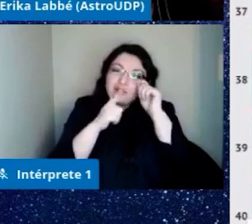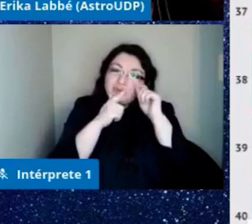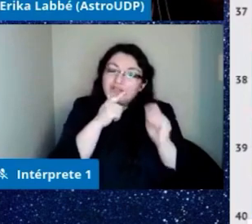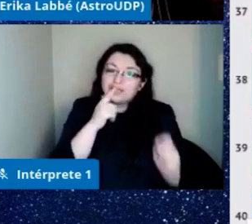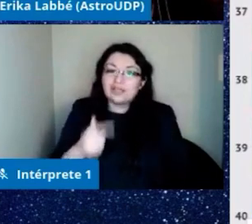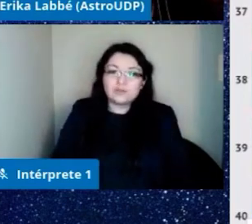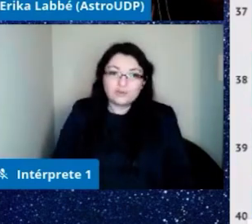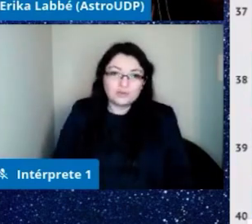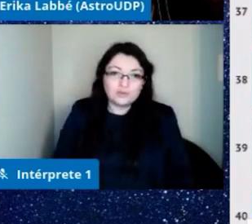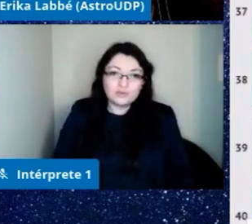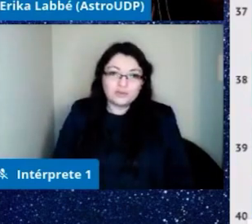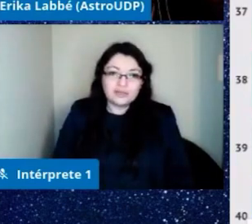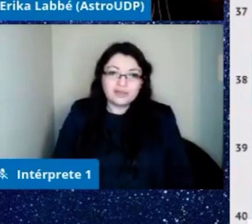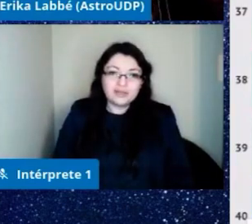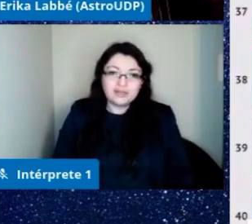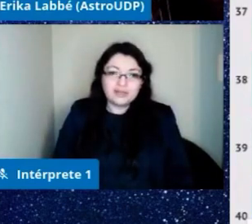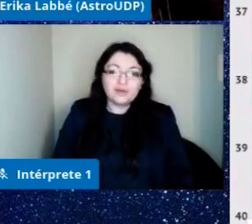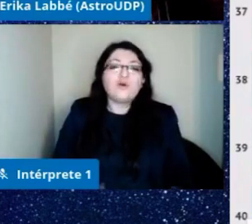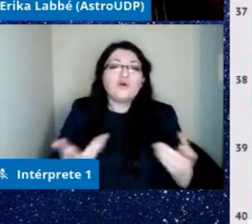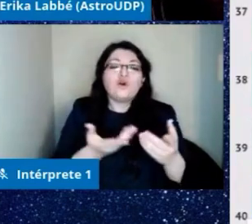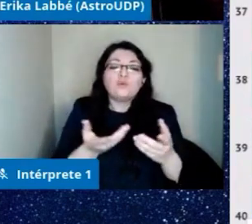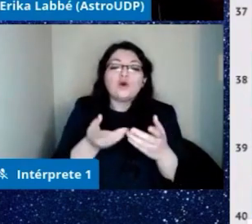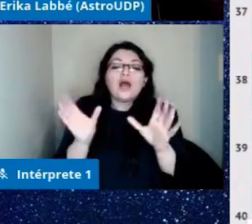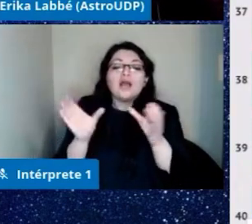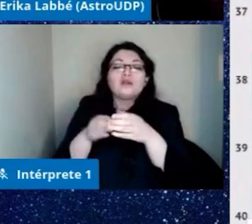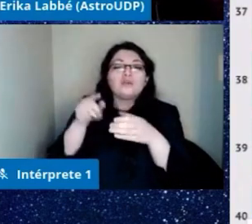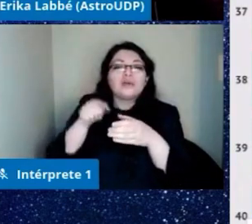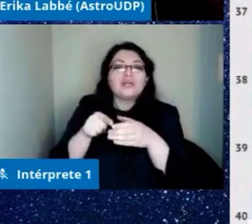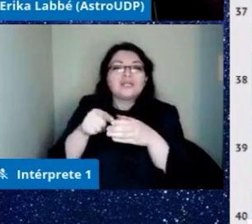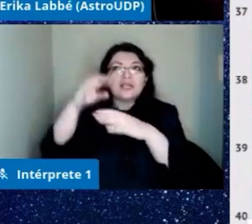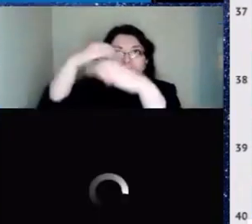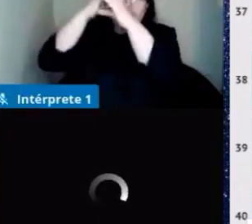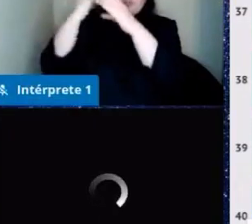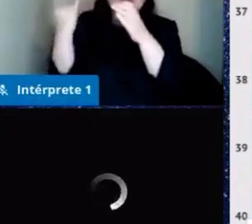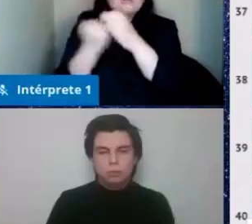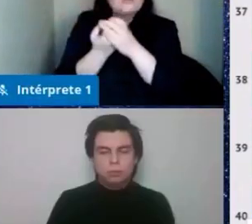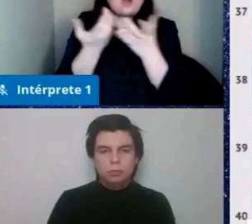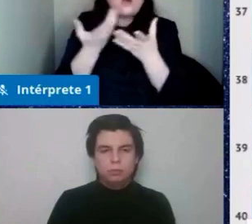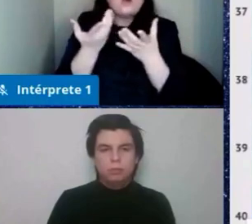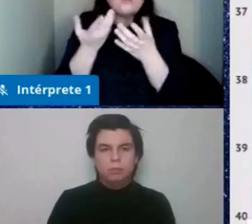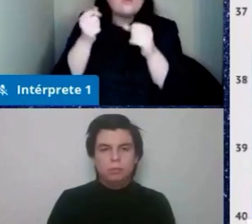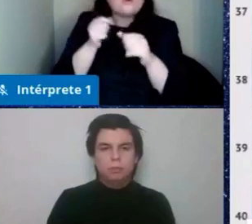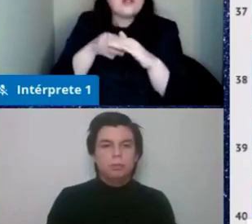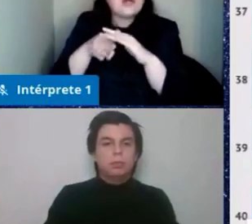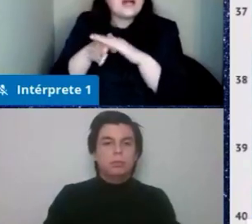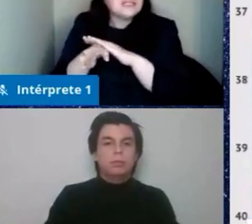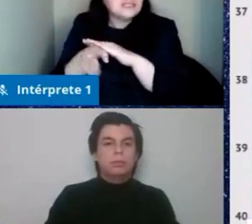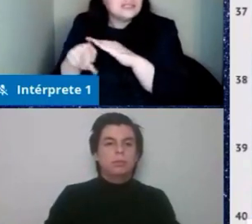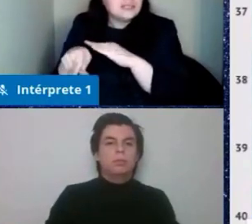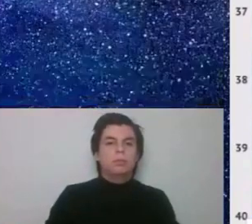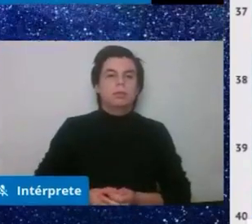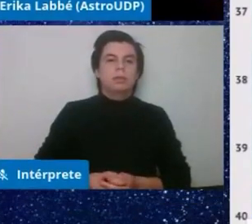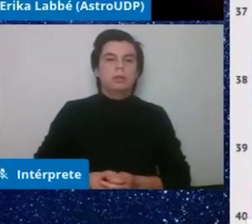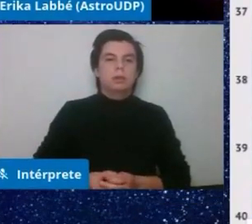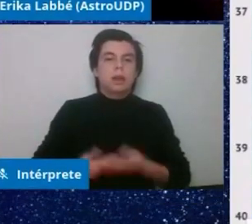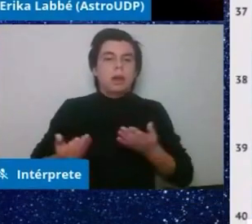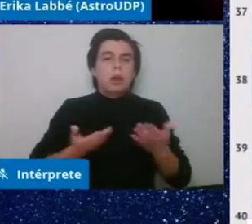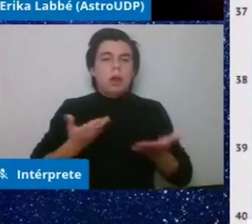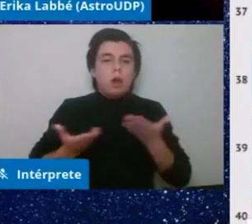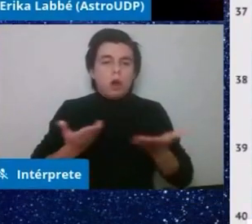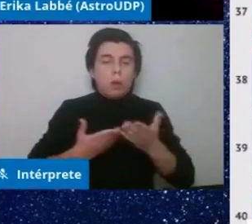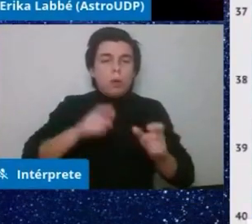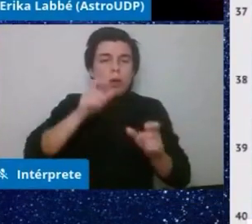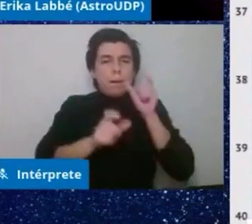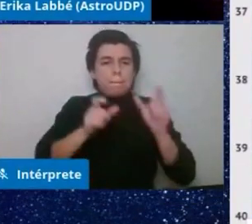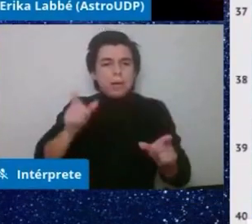cómo se puede acceder al grupo de astronomía inclusiva, cómo las personas pueden, las educadoras o